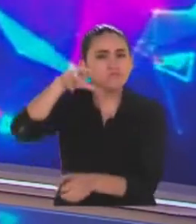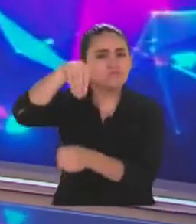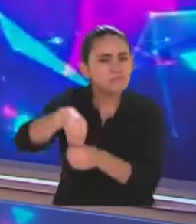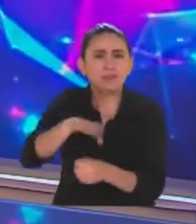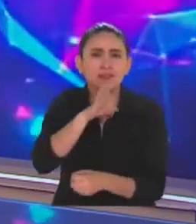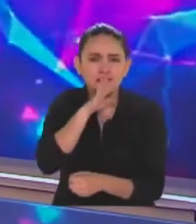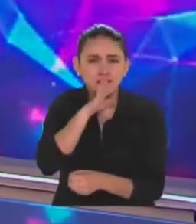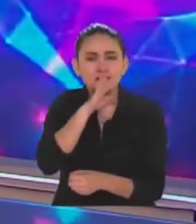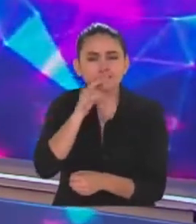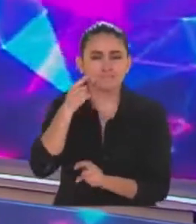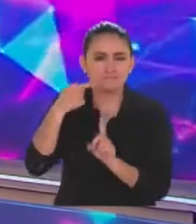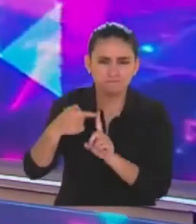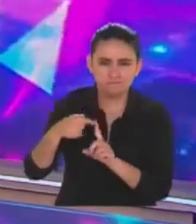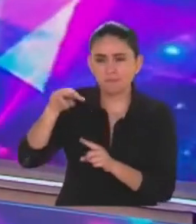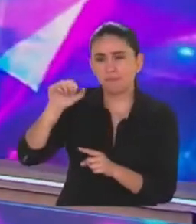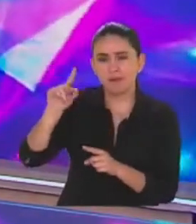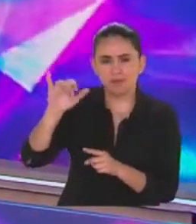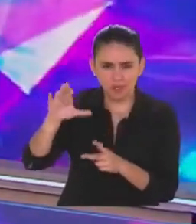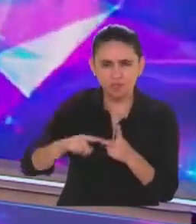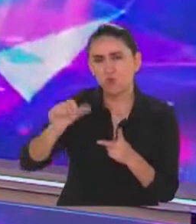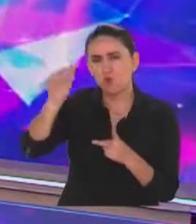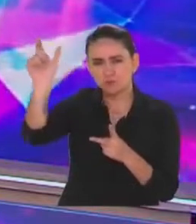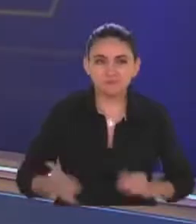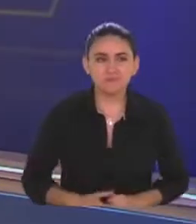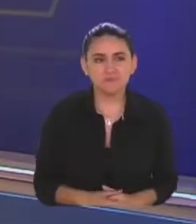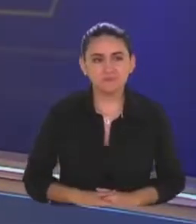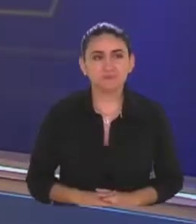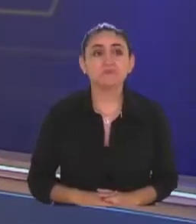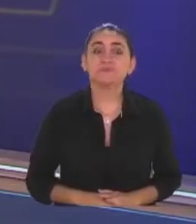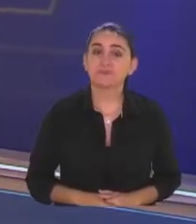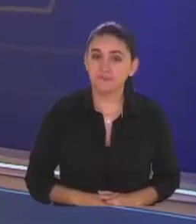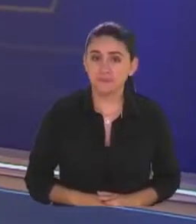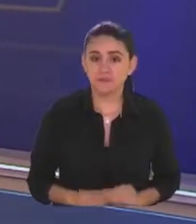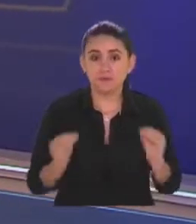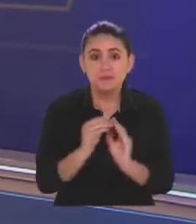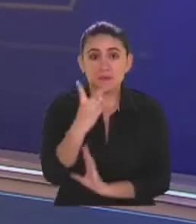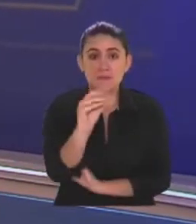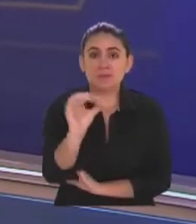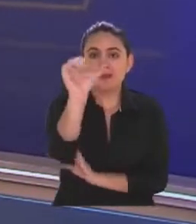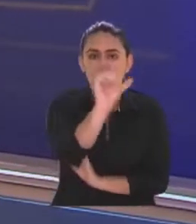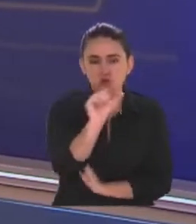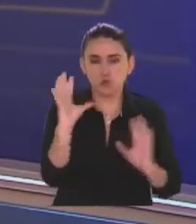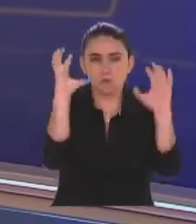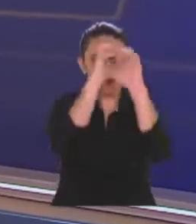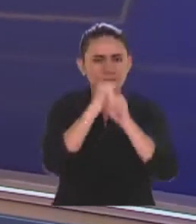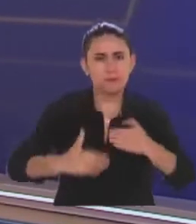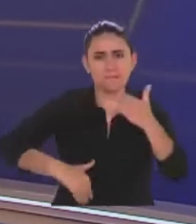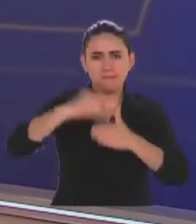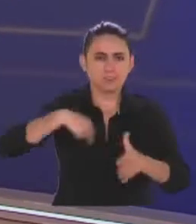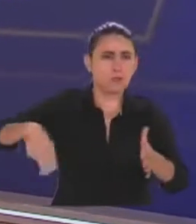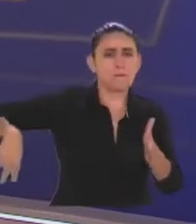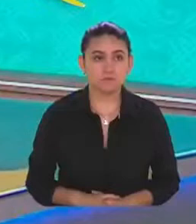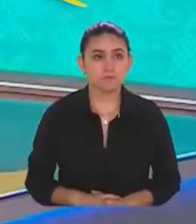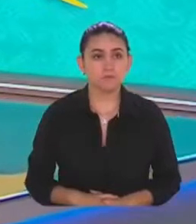nómina del cartel está Madeiro y Don Teto. Bueno, y a partir del 20 de agosto a las noches de nuestra tele llega